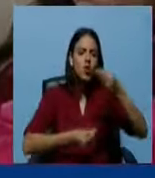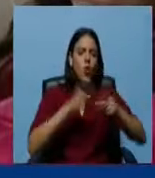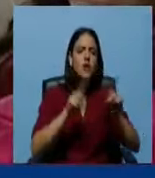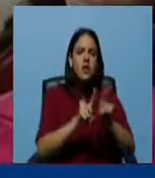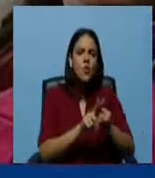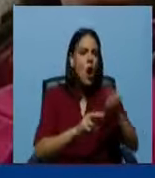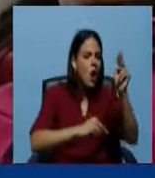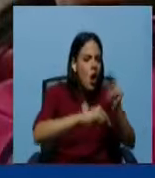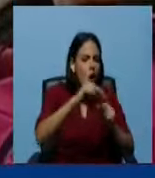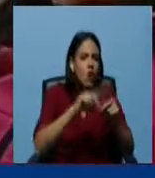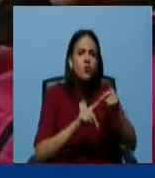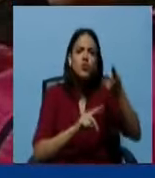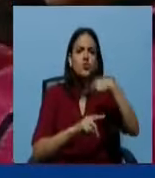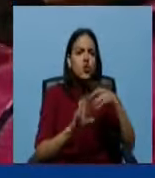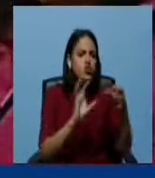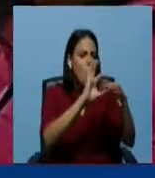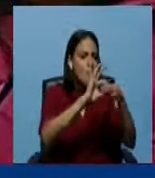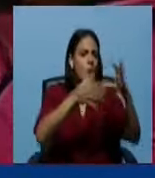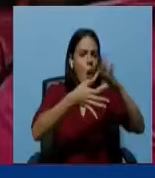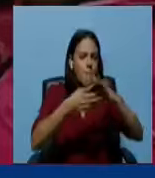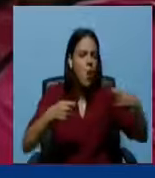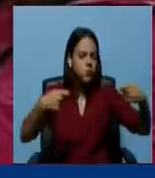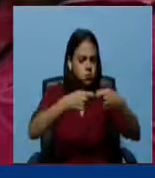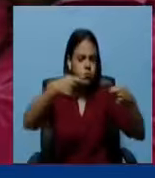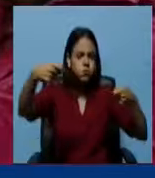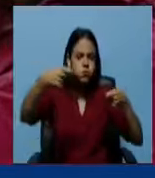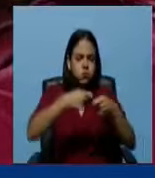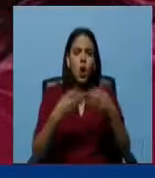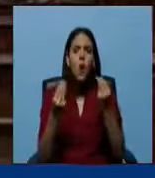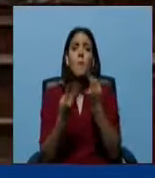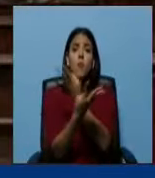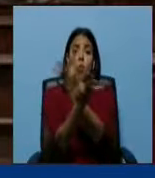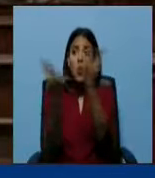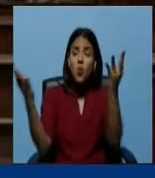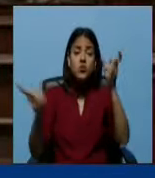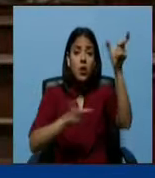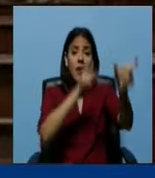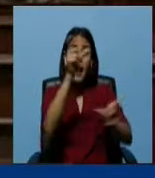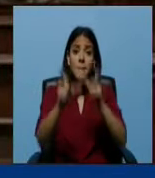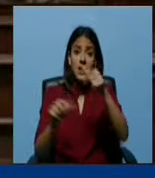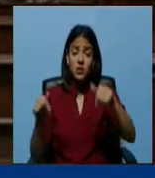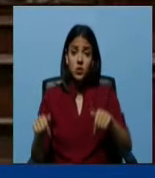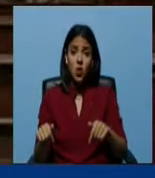fuerza que muchos de ustedes